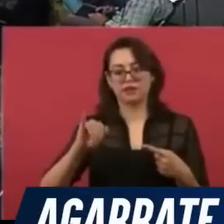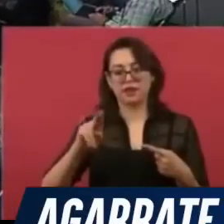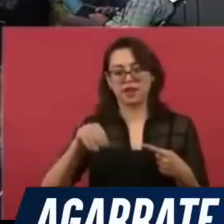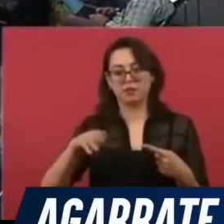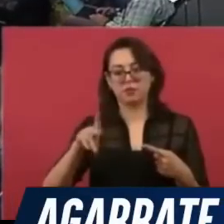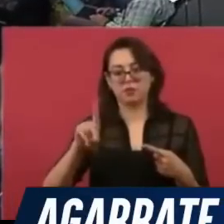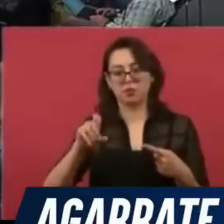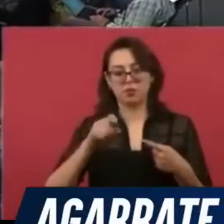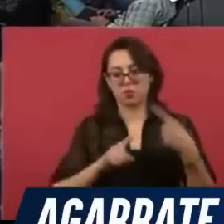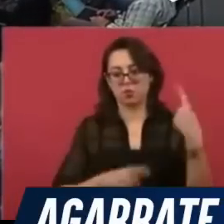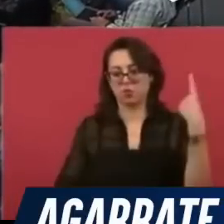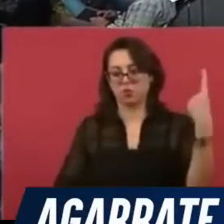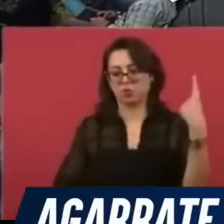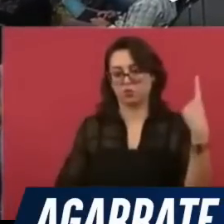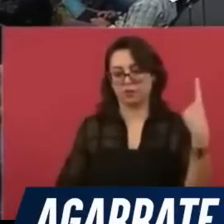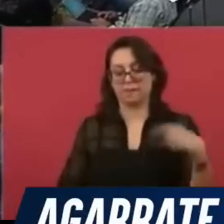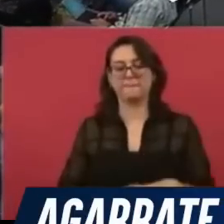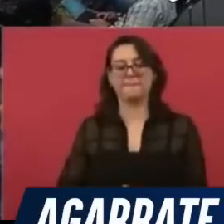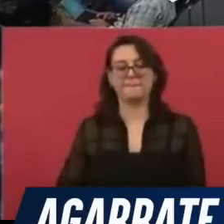Nada más